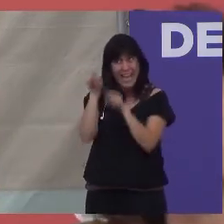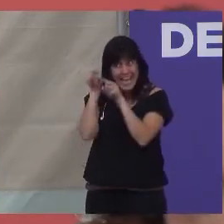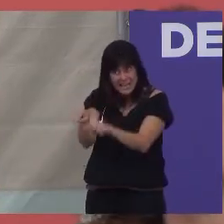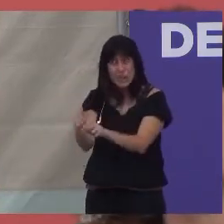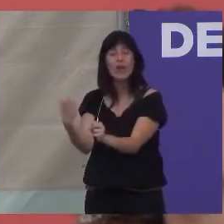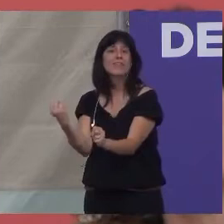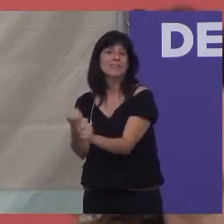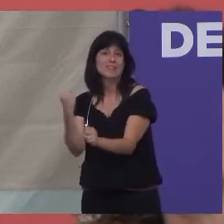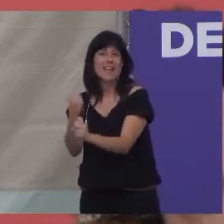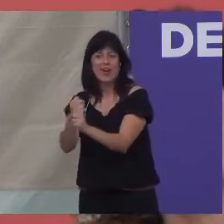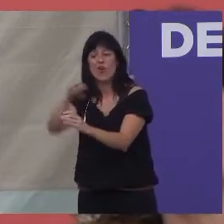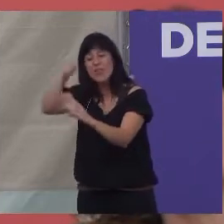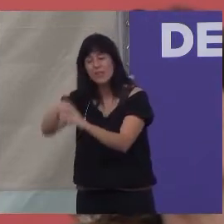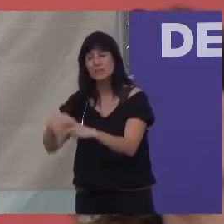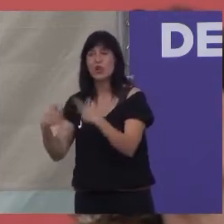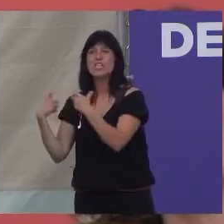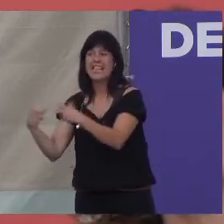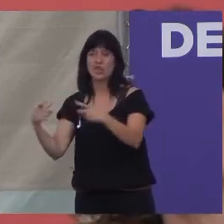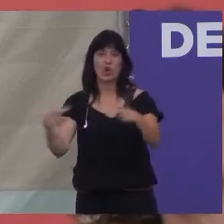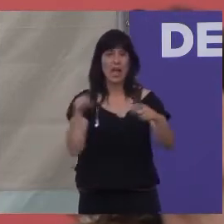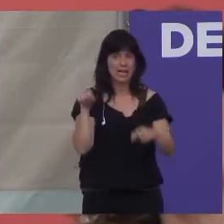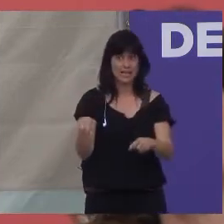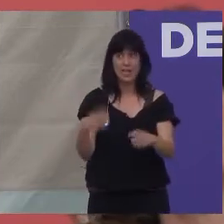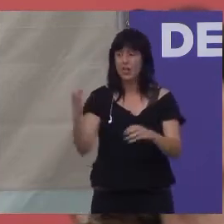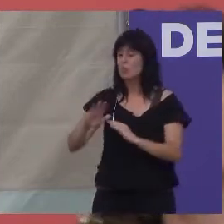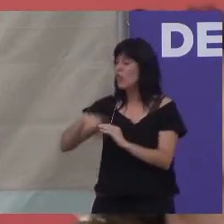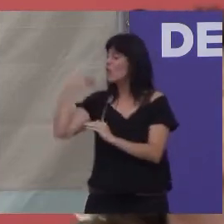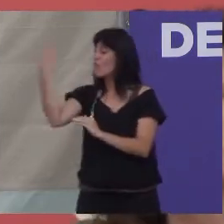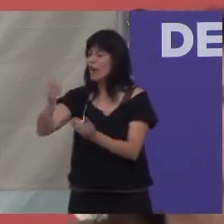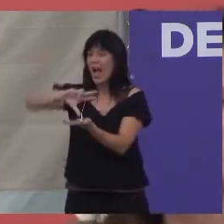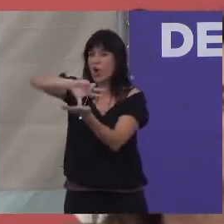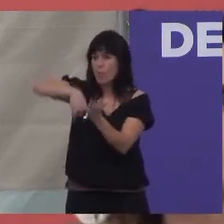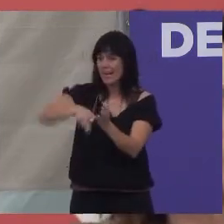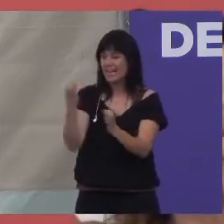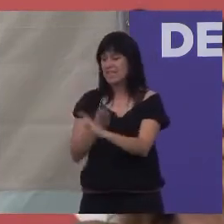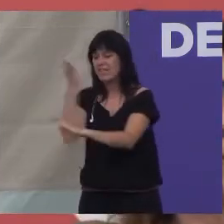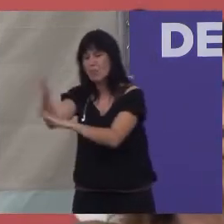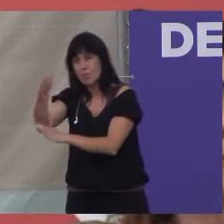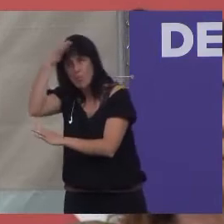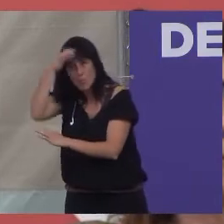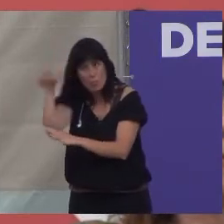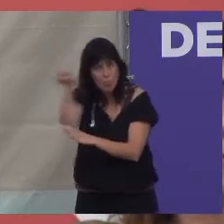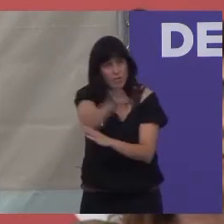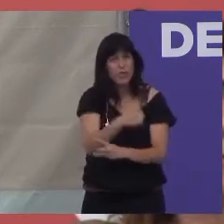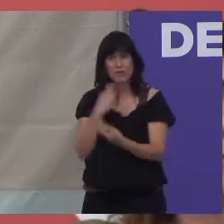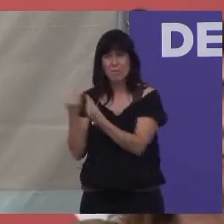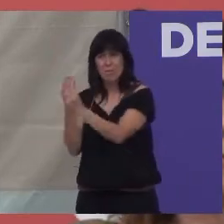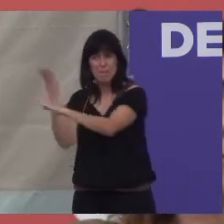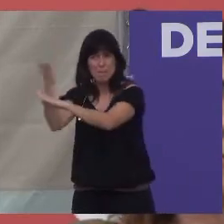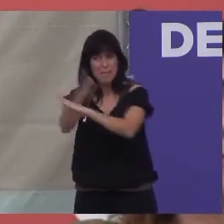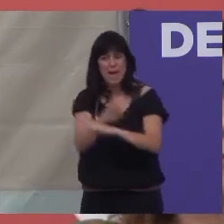Ese es el trabajo de los sectoriales. Vamos a salir a las comarcas, vamos a ir a los pueblos, a los barrios,